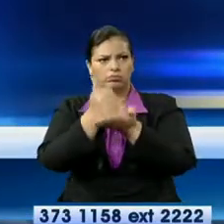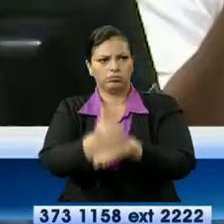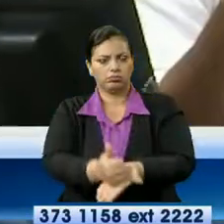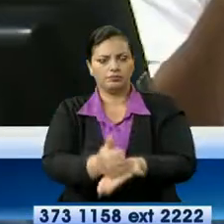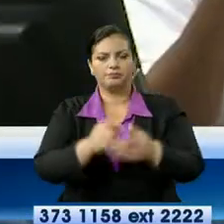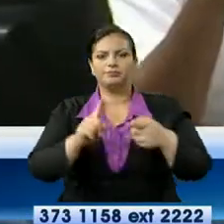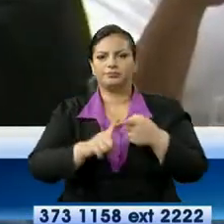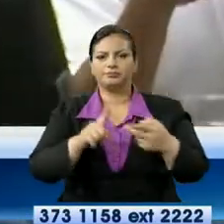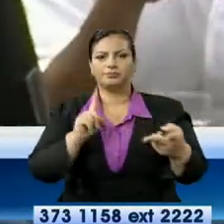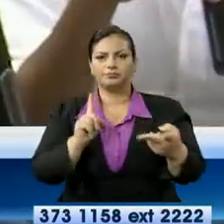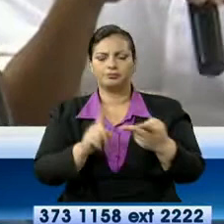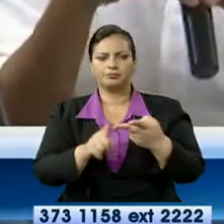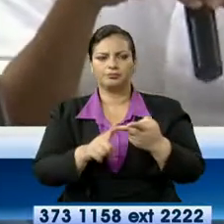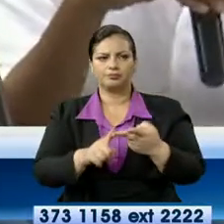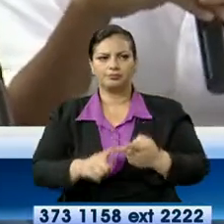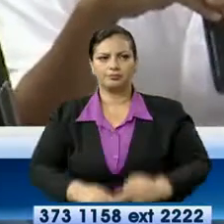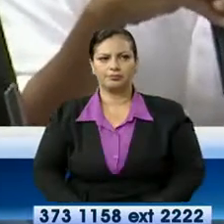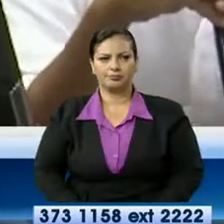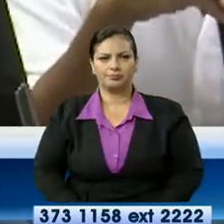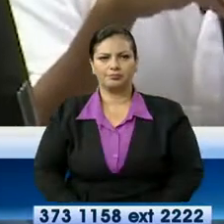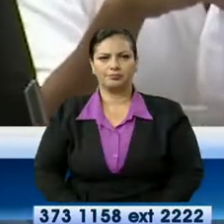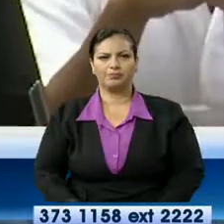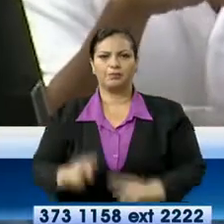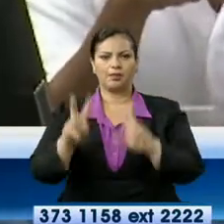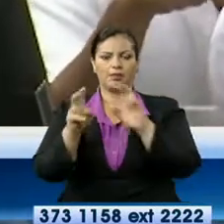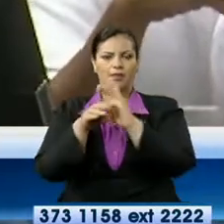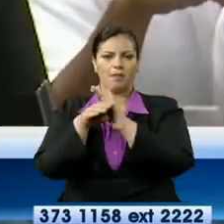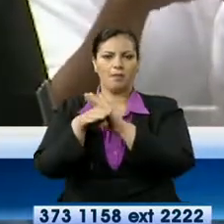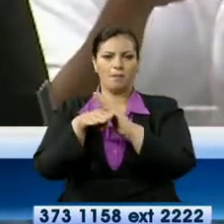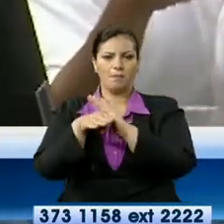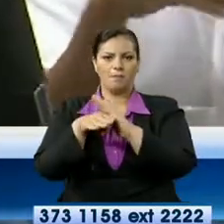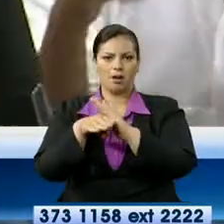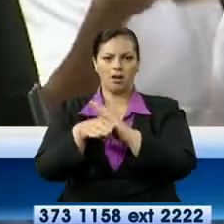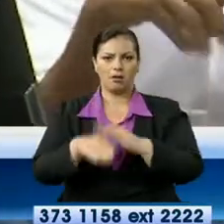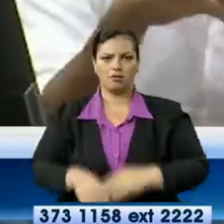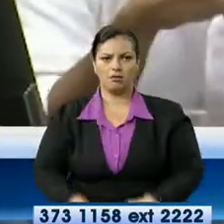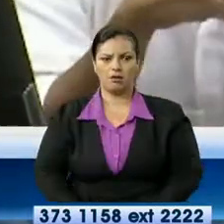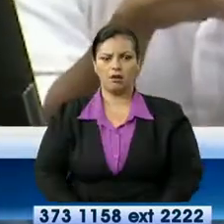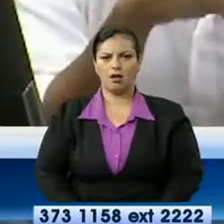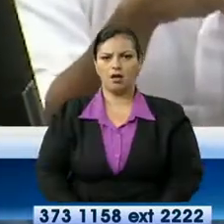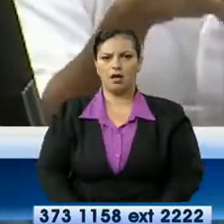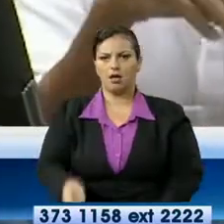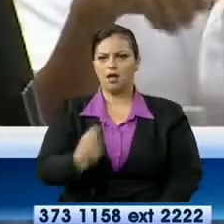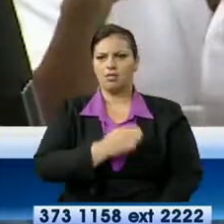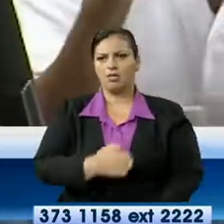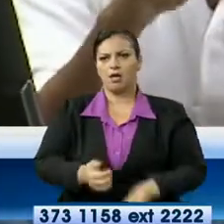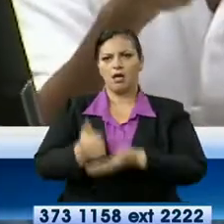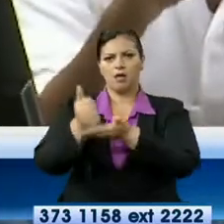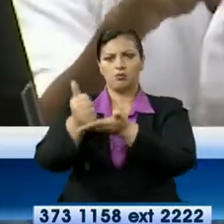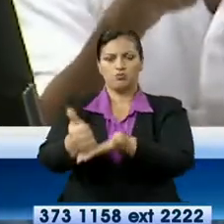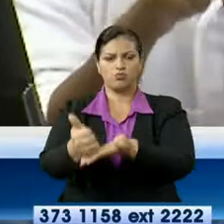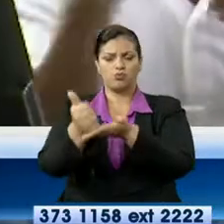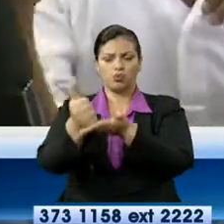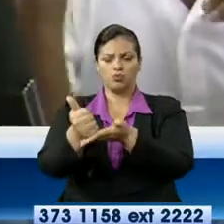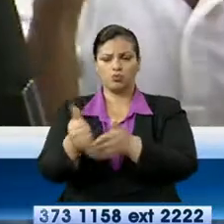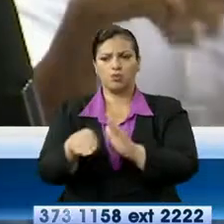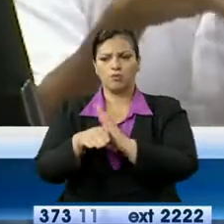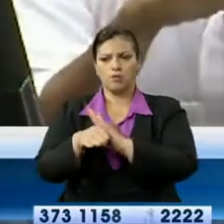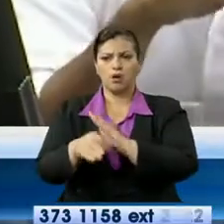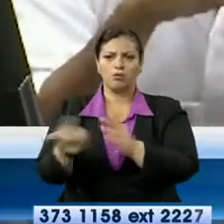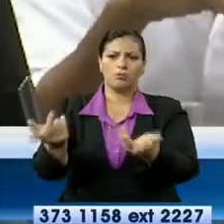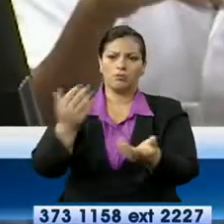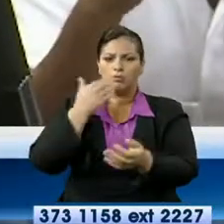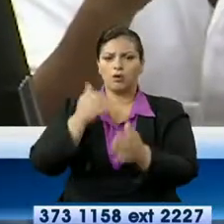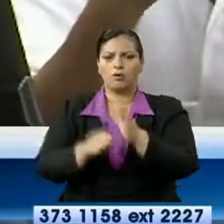bancario. Entonces hemos hecho un paquetazo a los bancos. Antes los paquetazos eran a los ciudadanos para salvar a los bancos. Con la revolución del paquetazo a los bancos, para ayudar a la